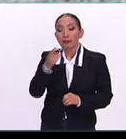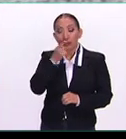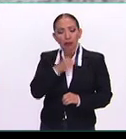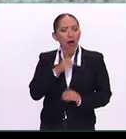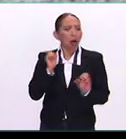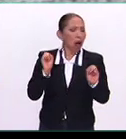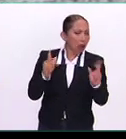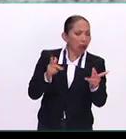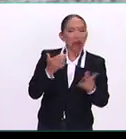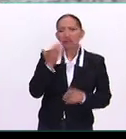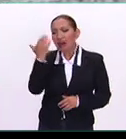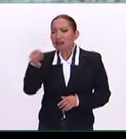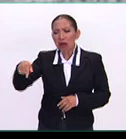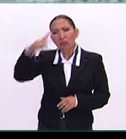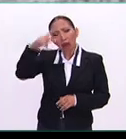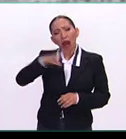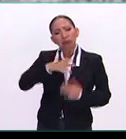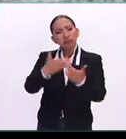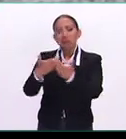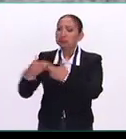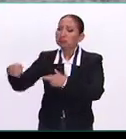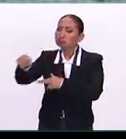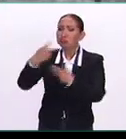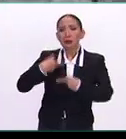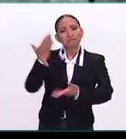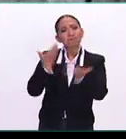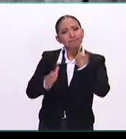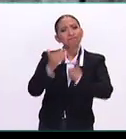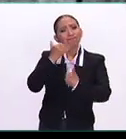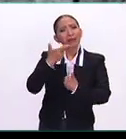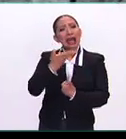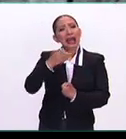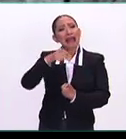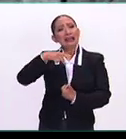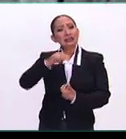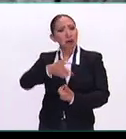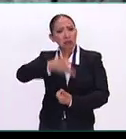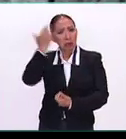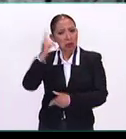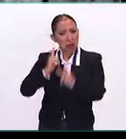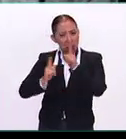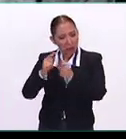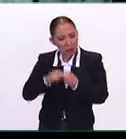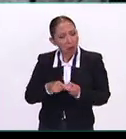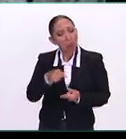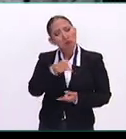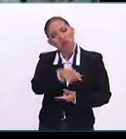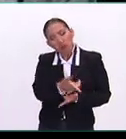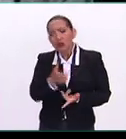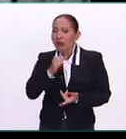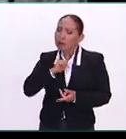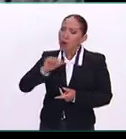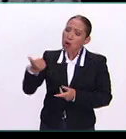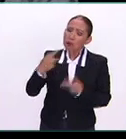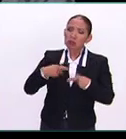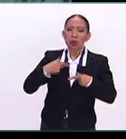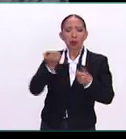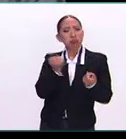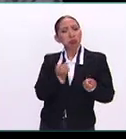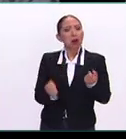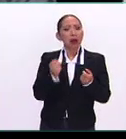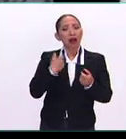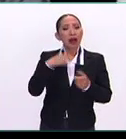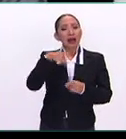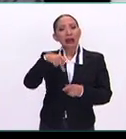dijo, bueno, dice, aquí en México tenemos grandes helenistas que no saben griego, ¿ve usted? Y tenemos especialistas